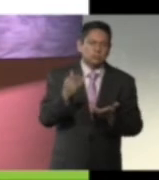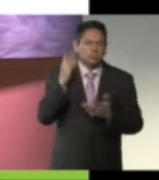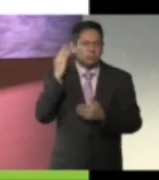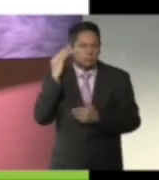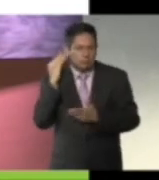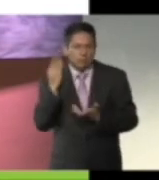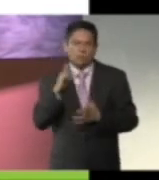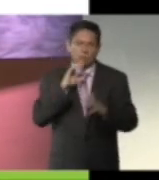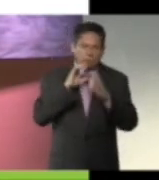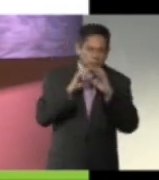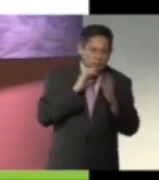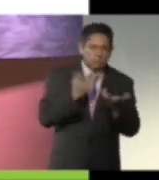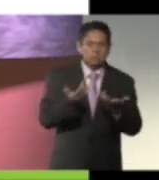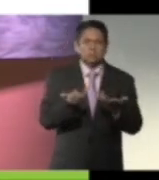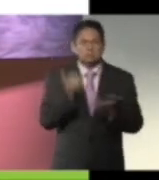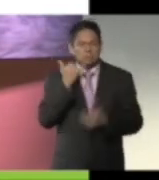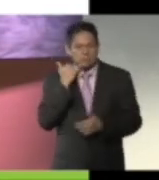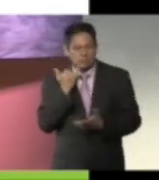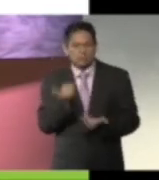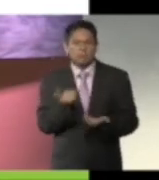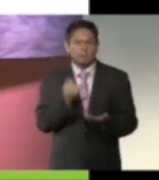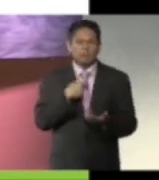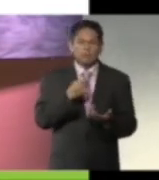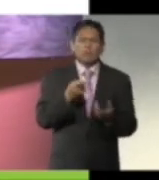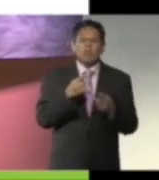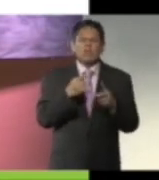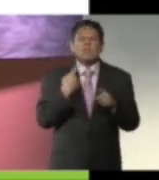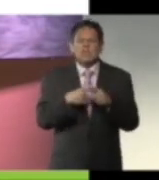tenemos indicadores? En el y mujeres.